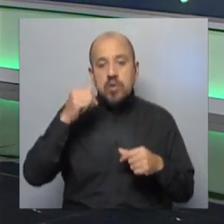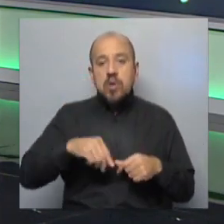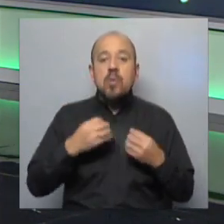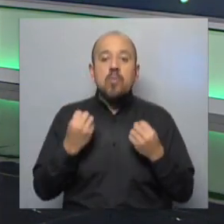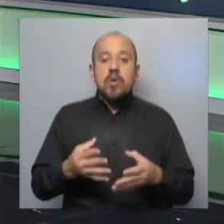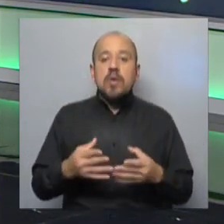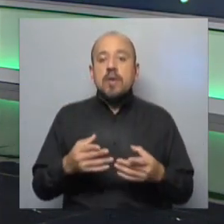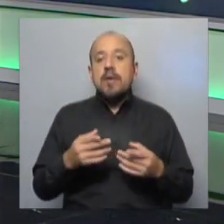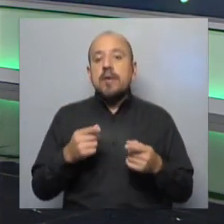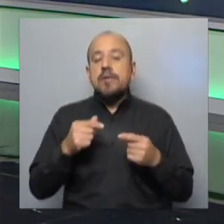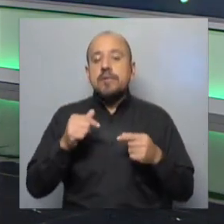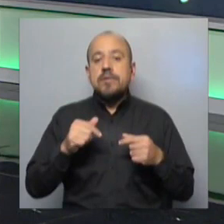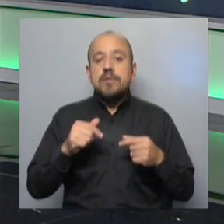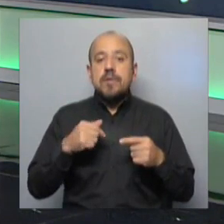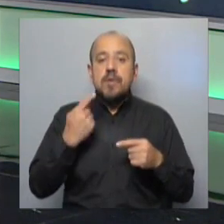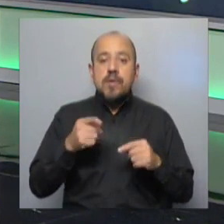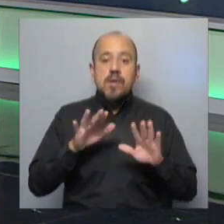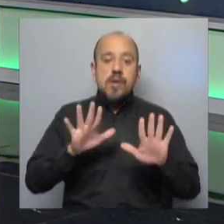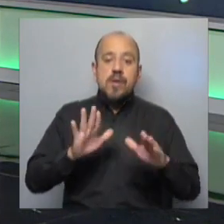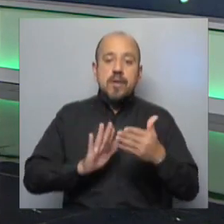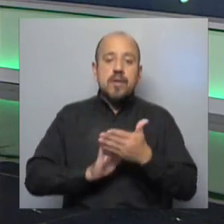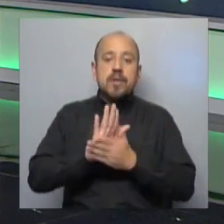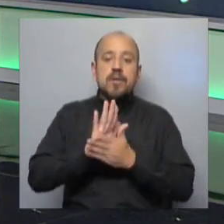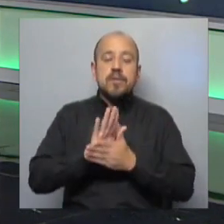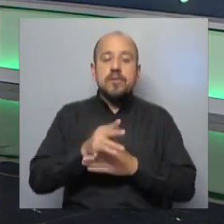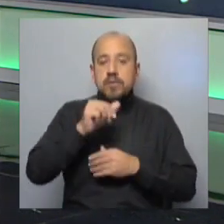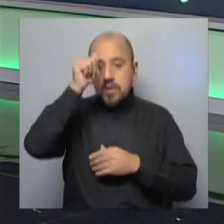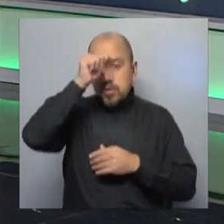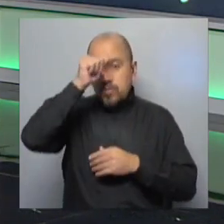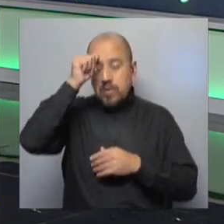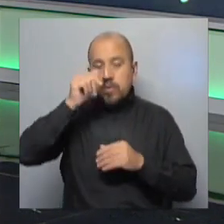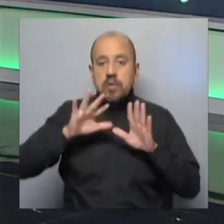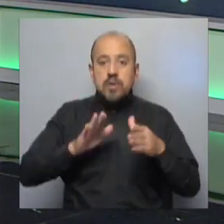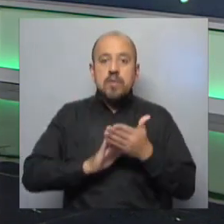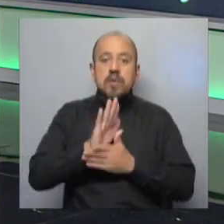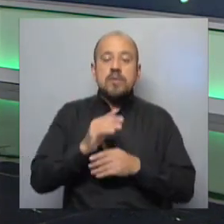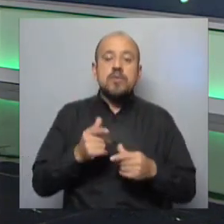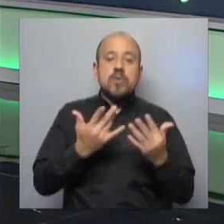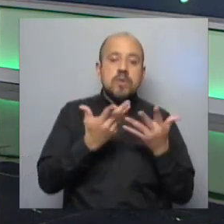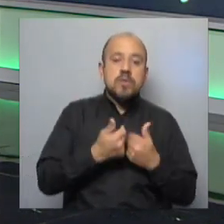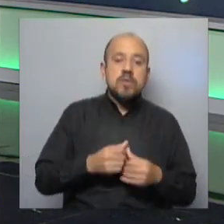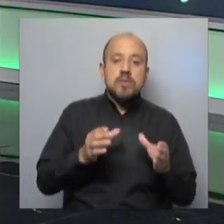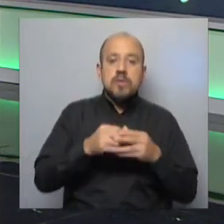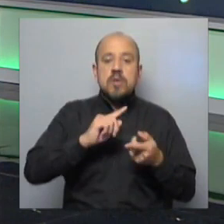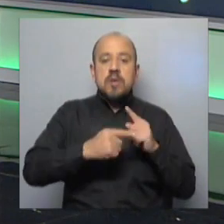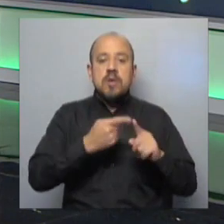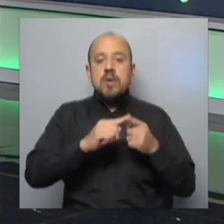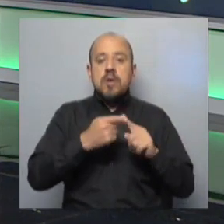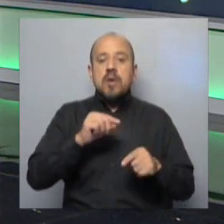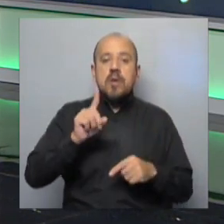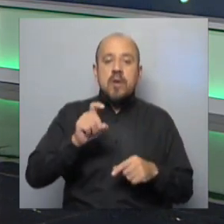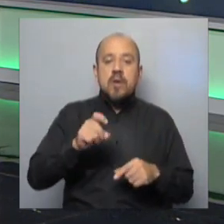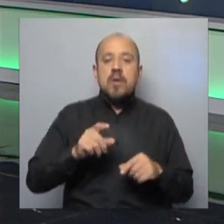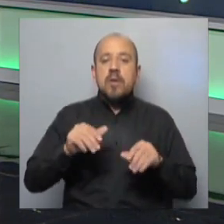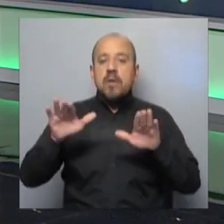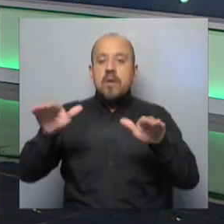razones es que a partir de las 10 de la mañana del domingo diversas organizaciones nucleadas en la coordinación nacional por el agua van a